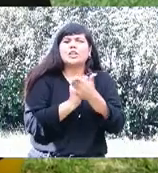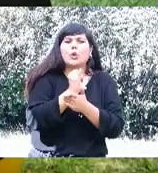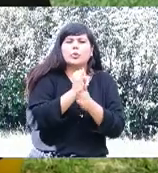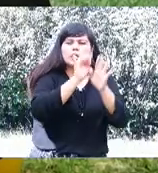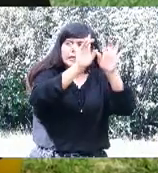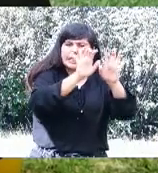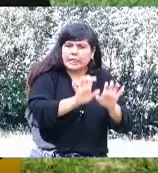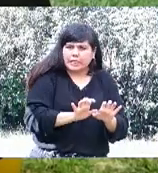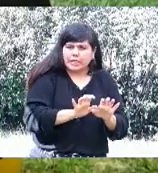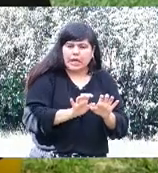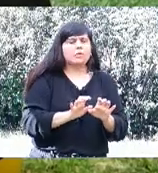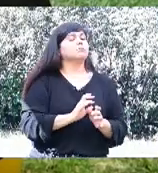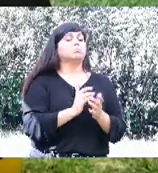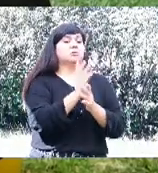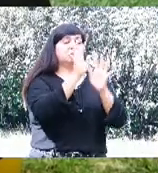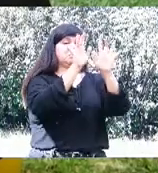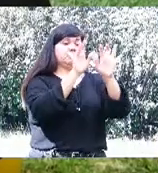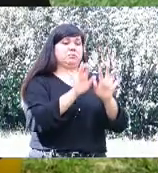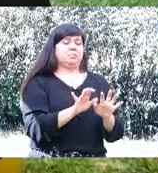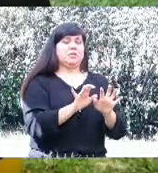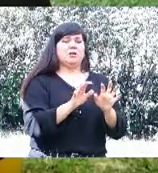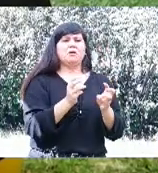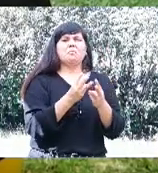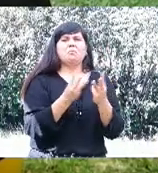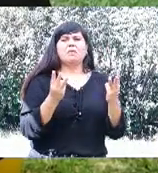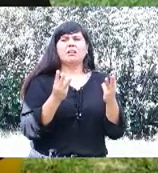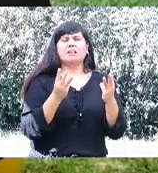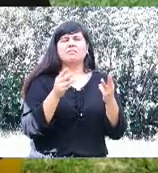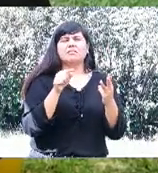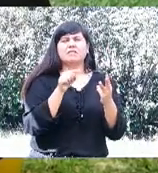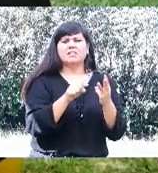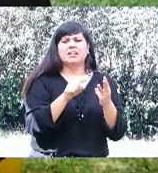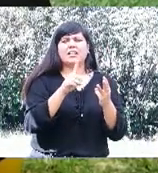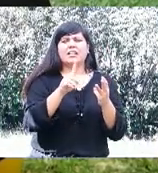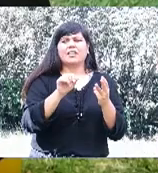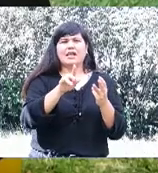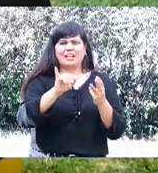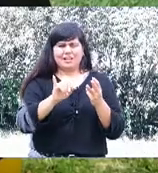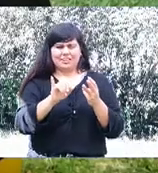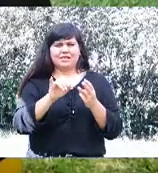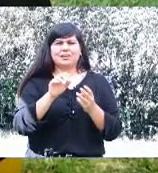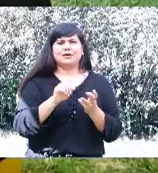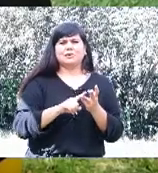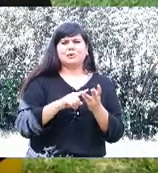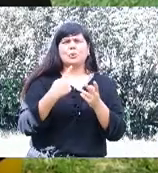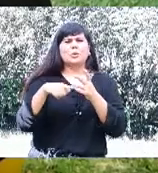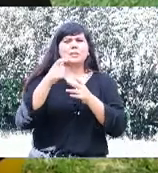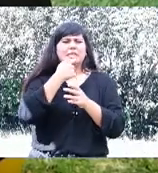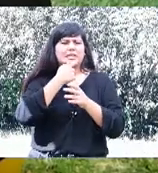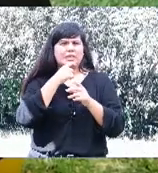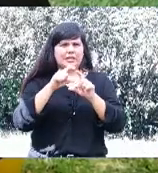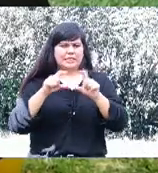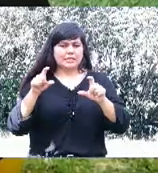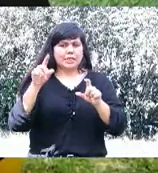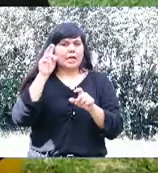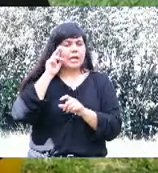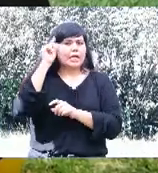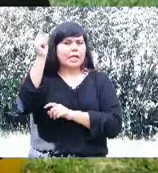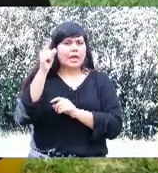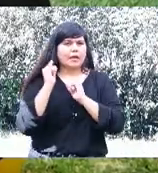escrita cierto esas plataformas como Dali o como mid Journey crean ciertos